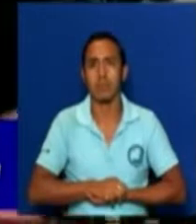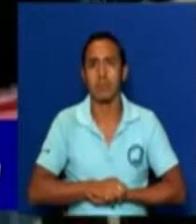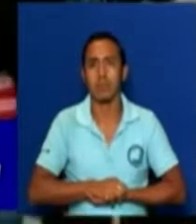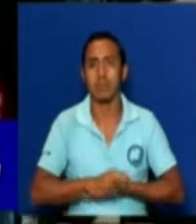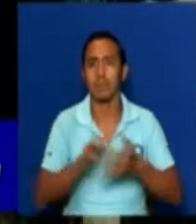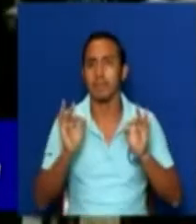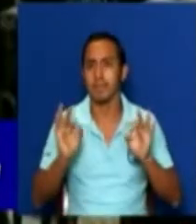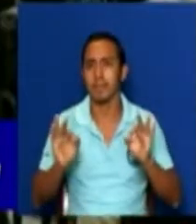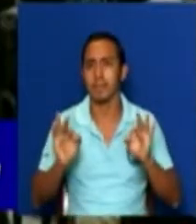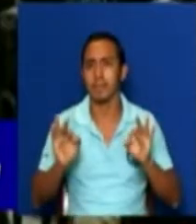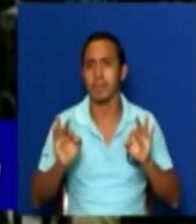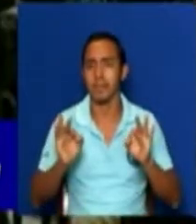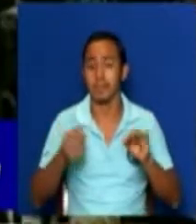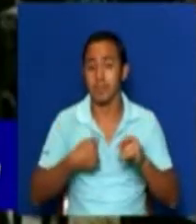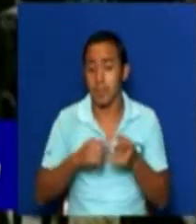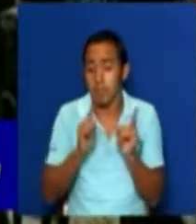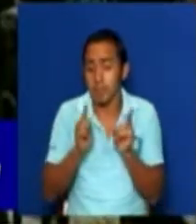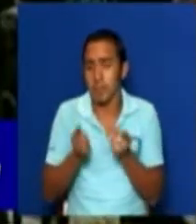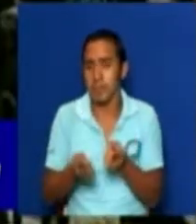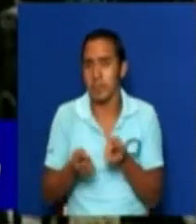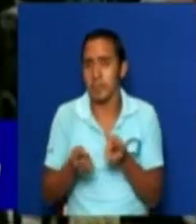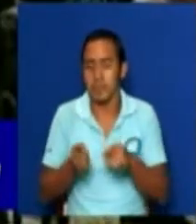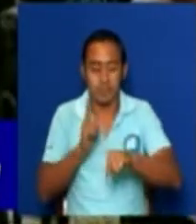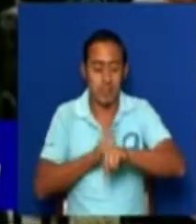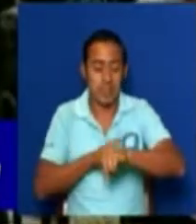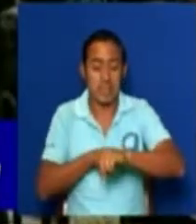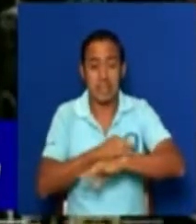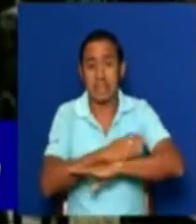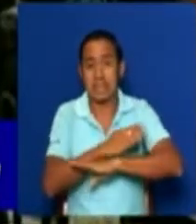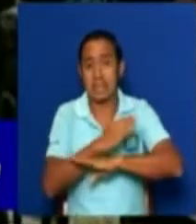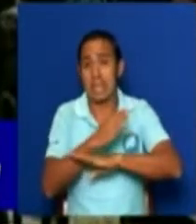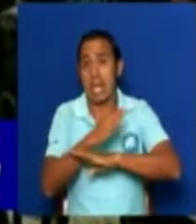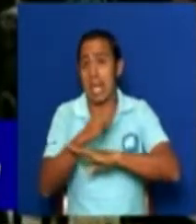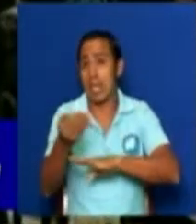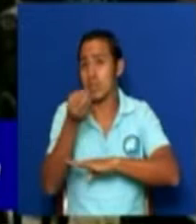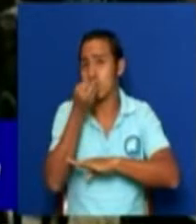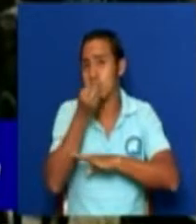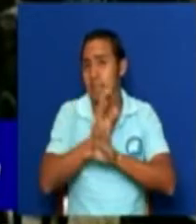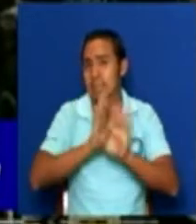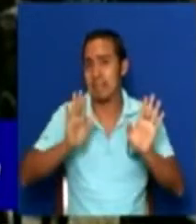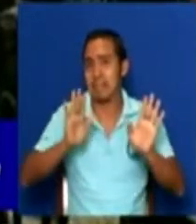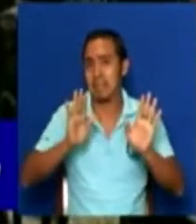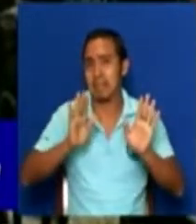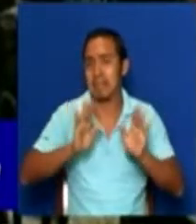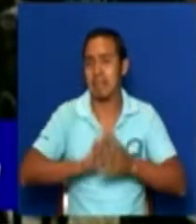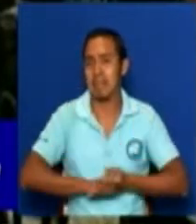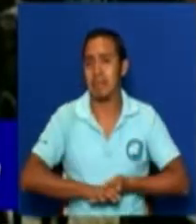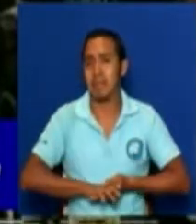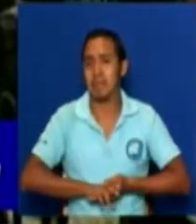Bien, seré breve, ya estamos en la línea del almuerzo.